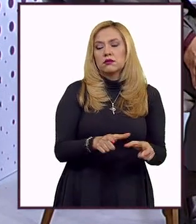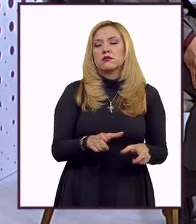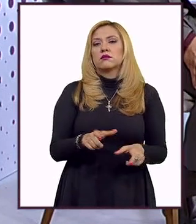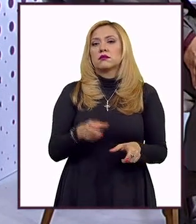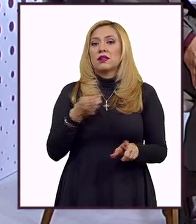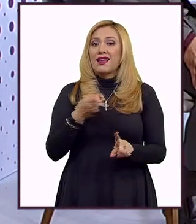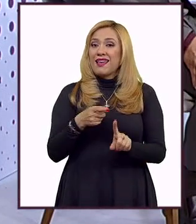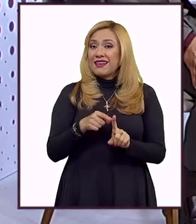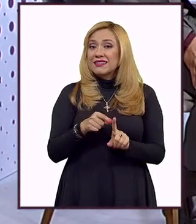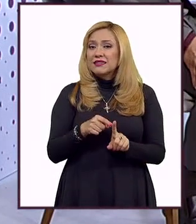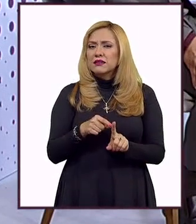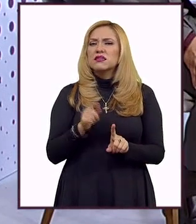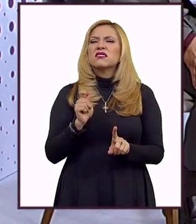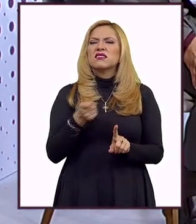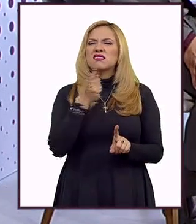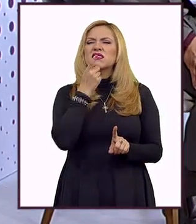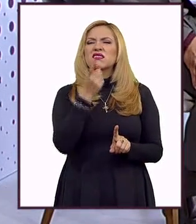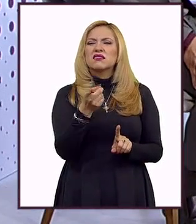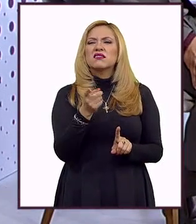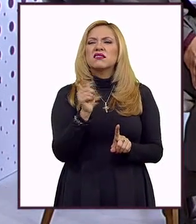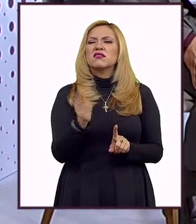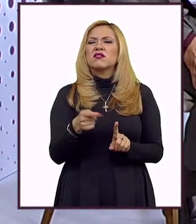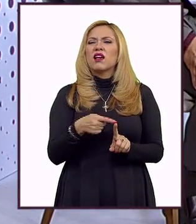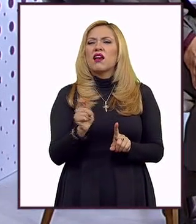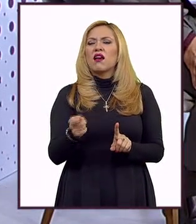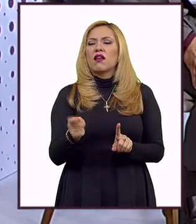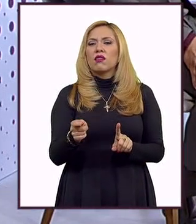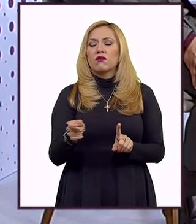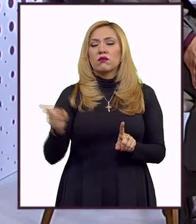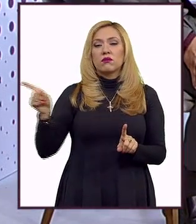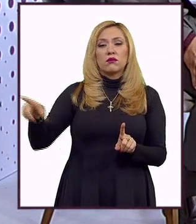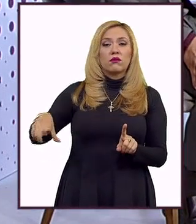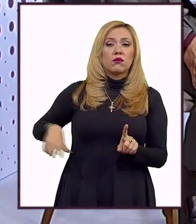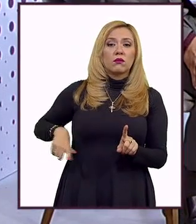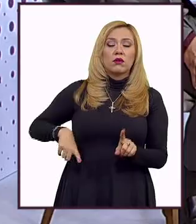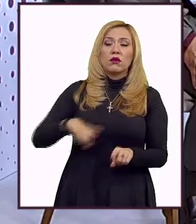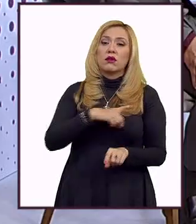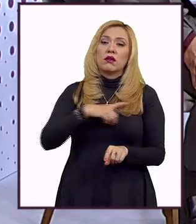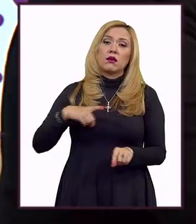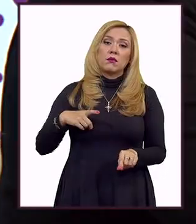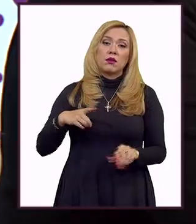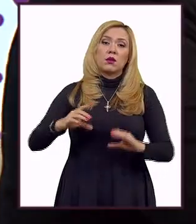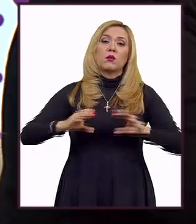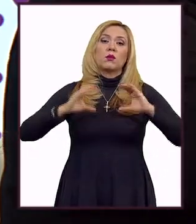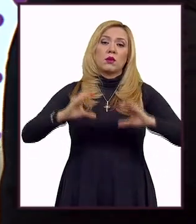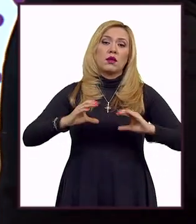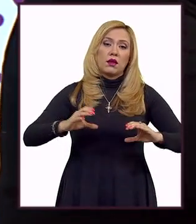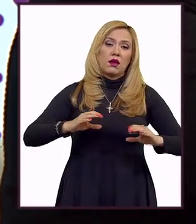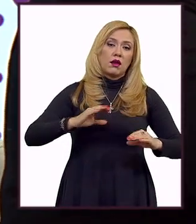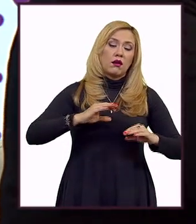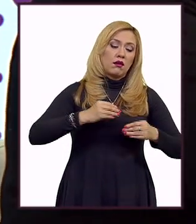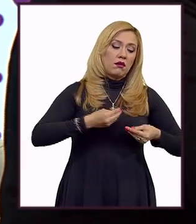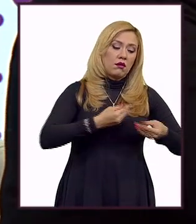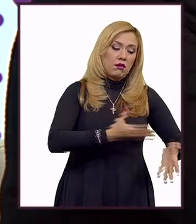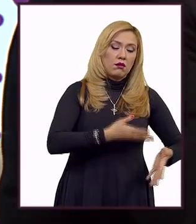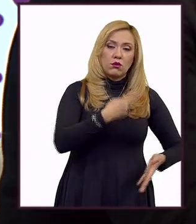garante, quiere decir que el Estado lo que va a tener que hacer es salvaguardar los derechos, principalmente cuando hablamos en tema de tortura y